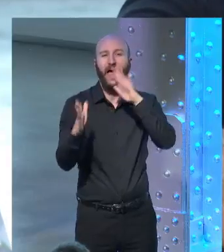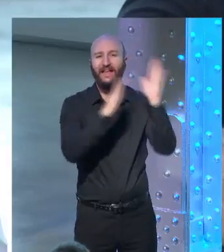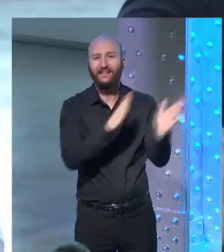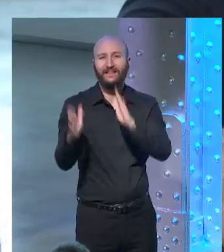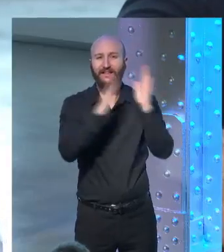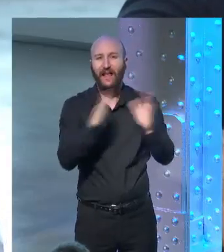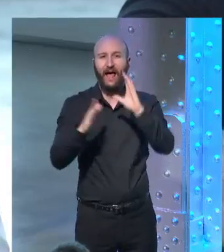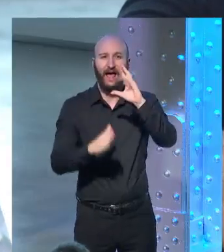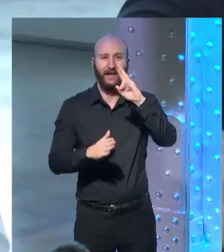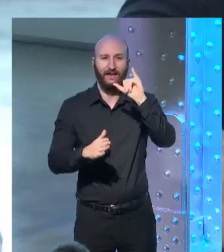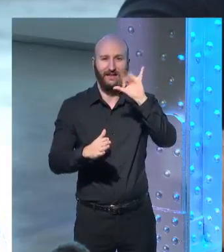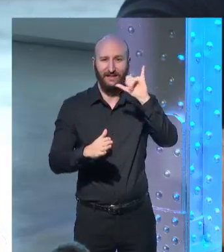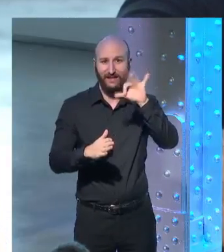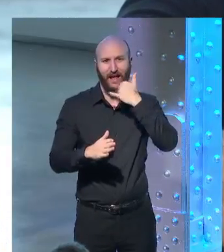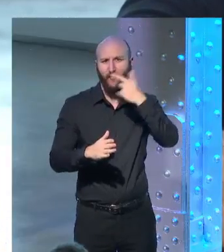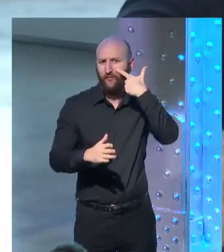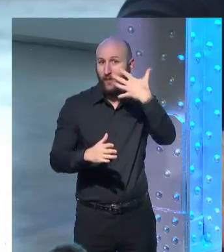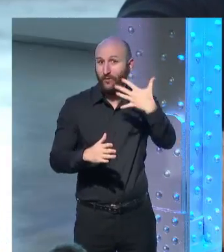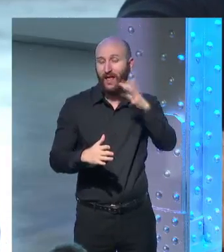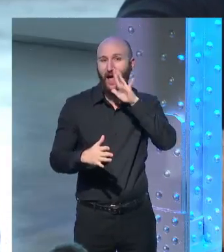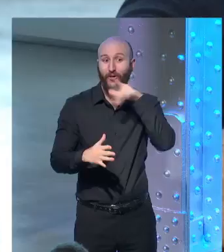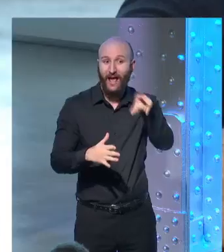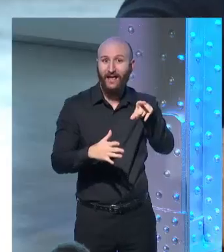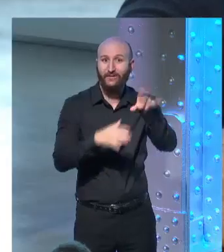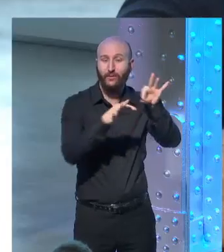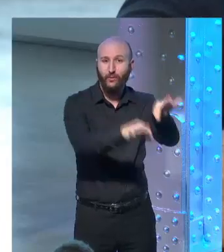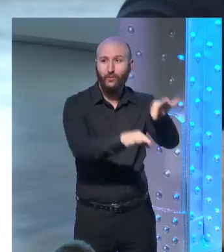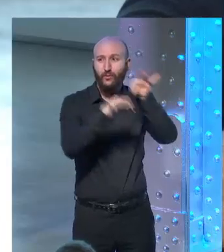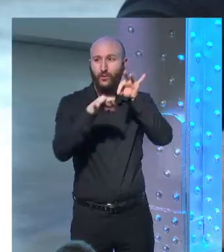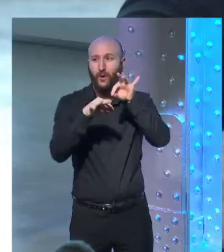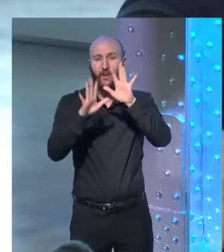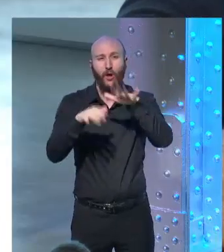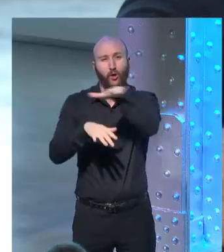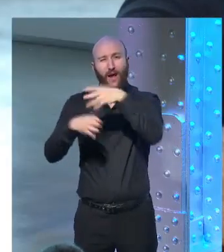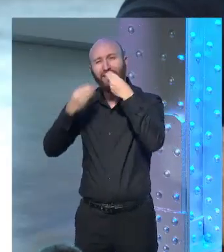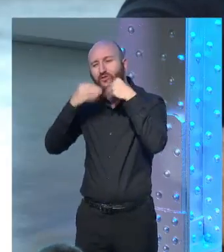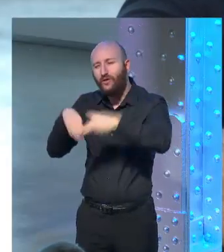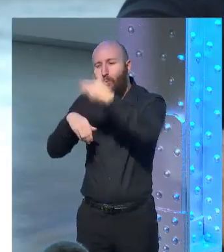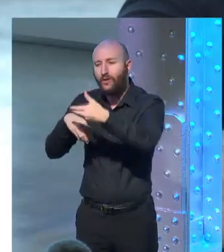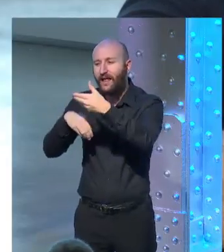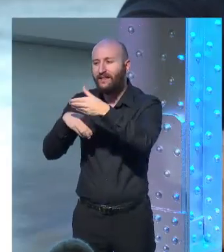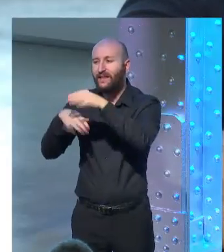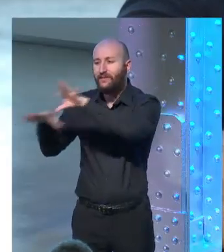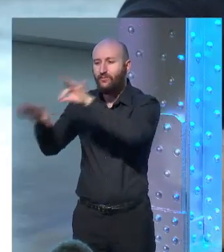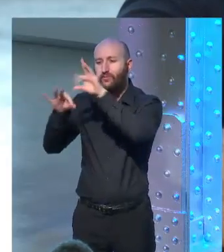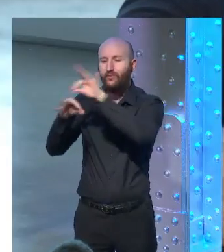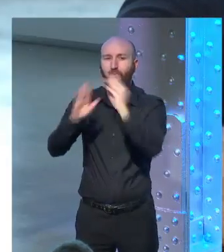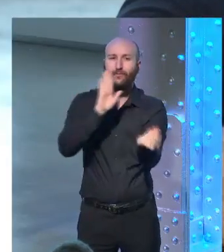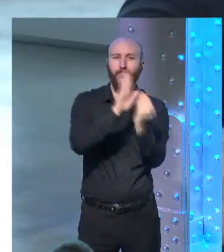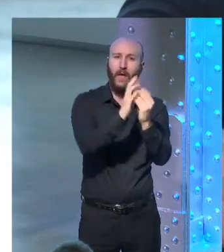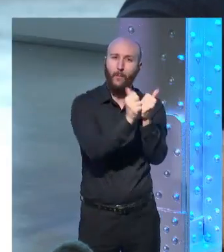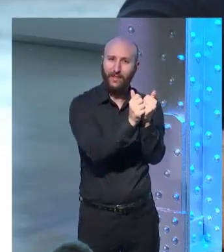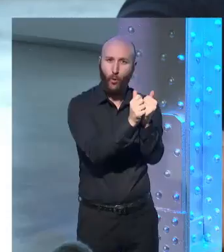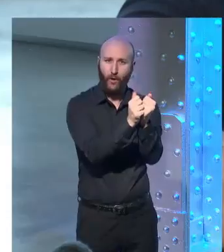muy famosa. Bueno, pues van a sacar, estos hacen una recreación exacta de lugares históricos para el juego, que es una cosa brutal.